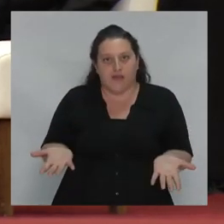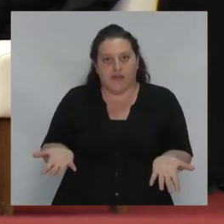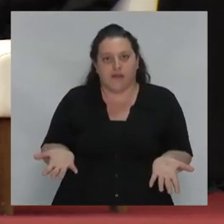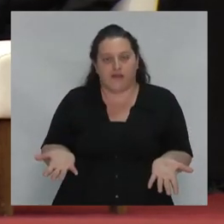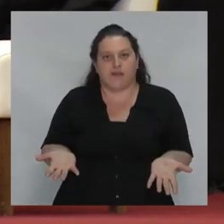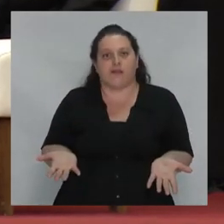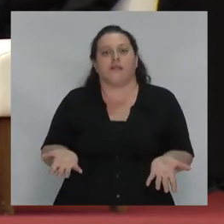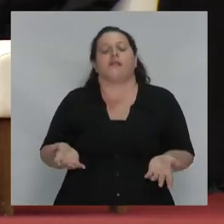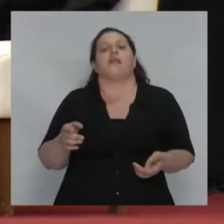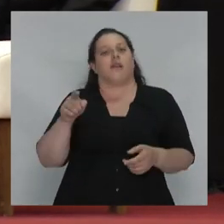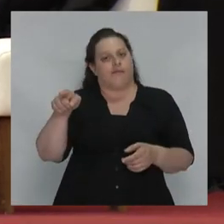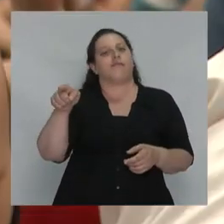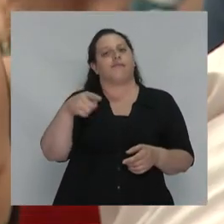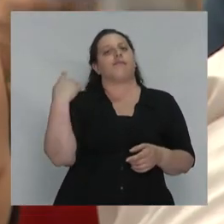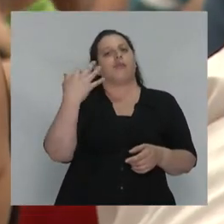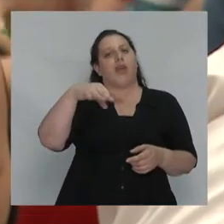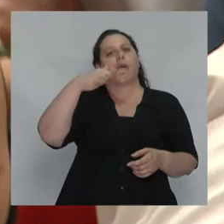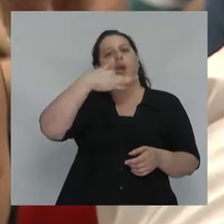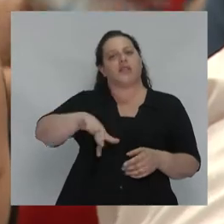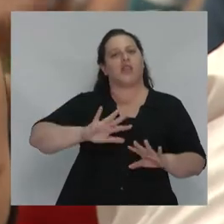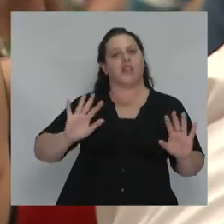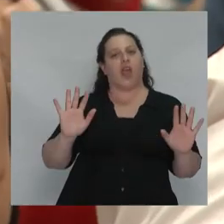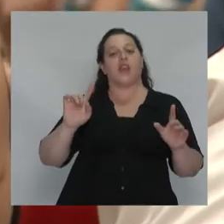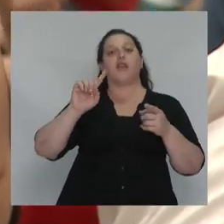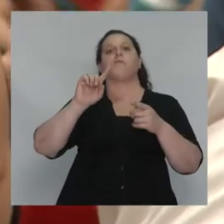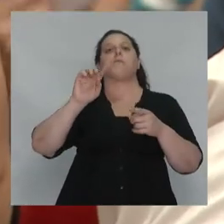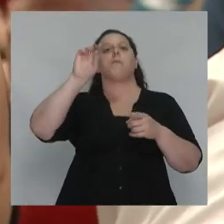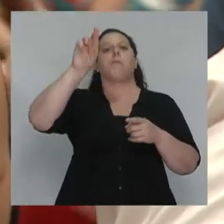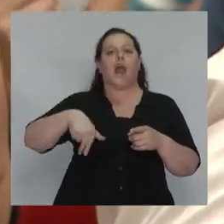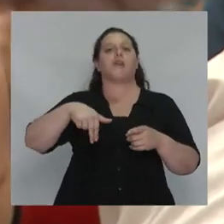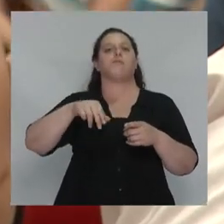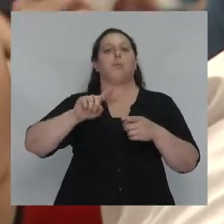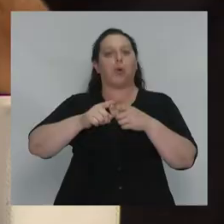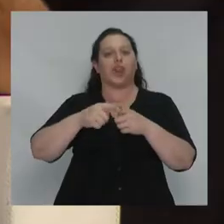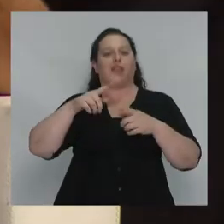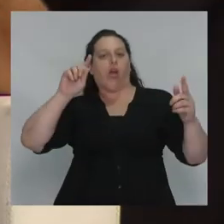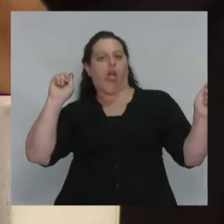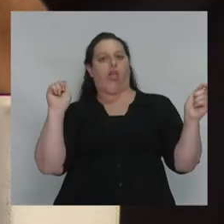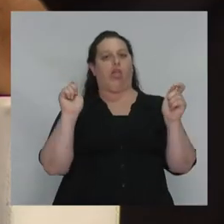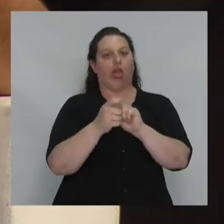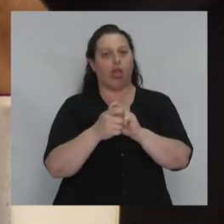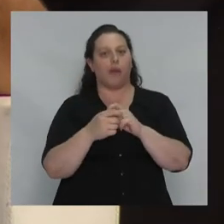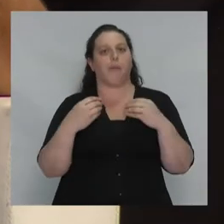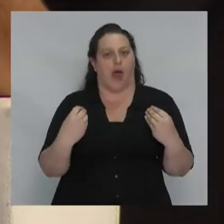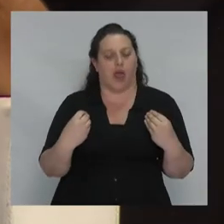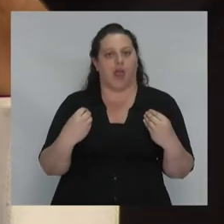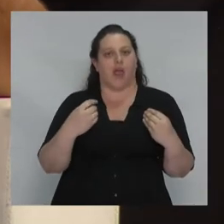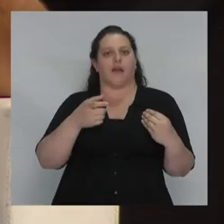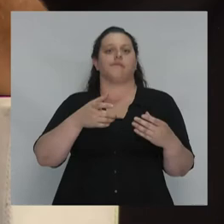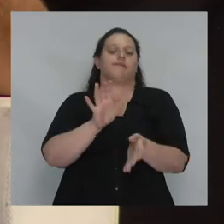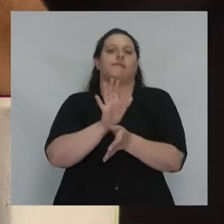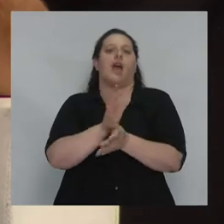Entendamos eso y hagamos las transformaciones políticas necesarias para que tengamos